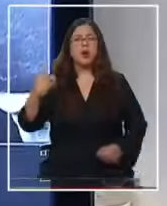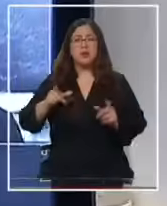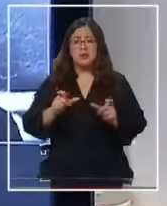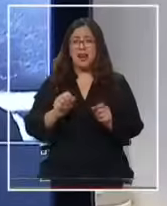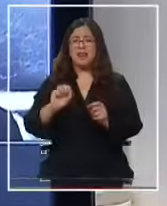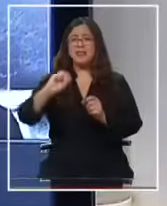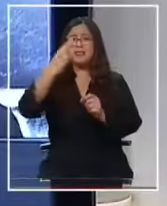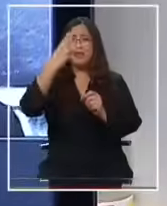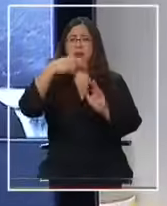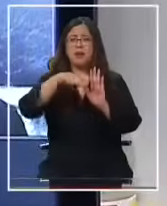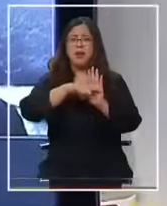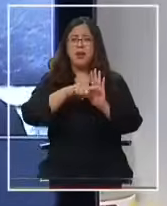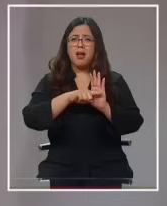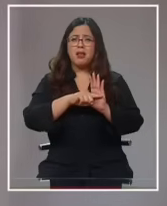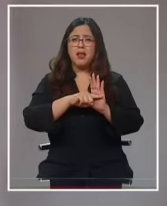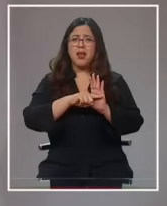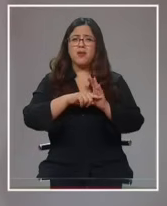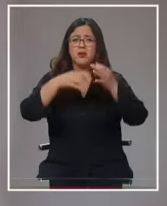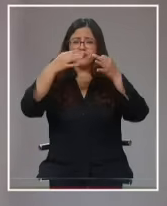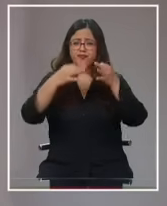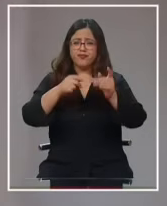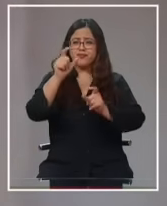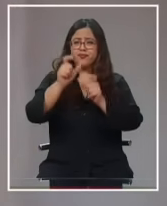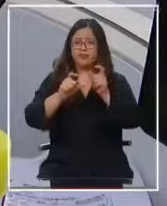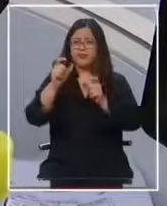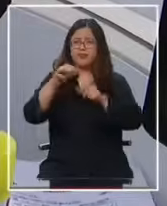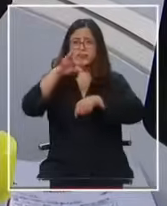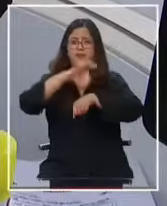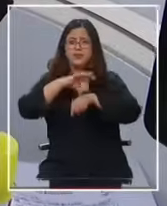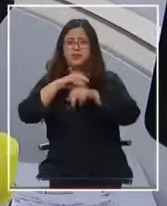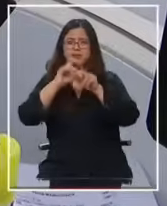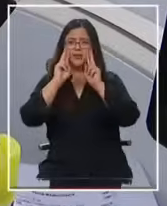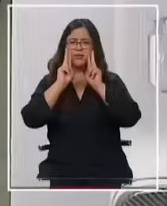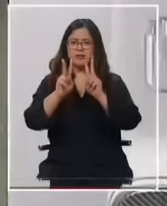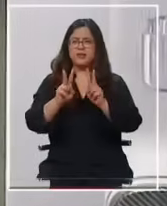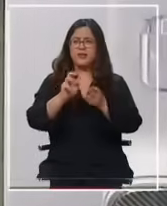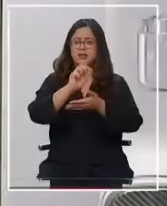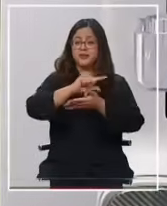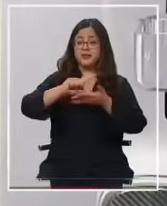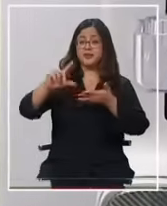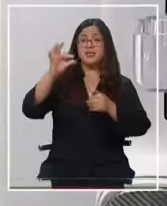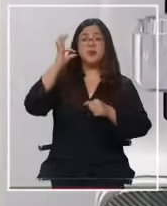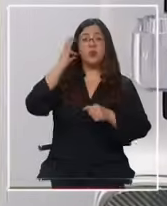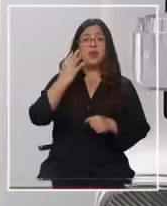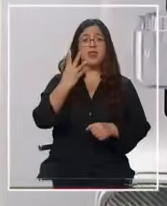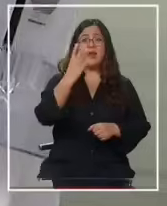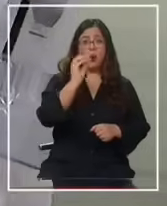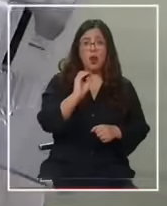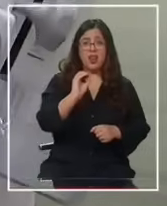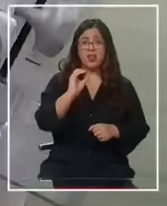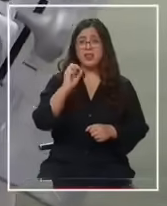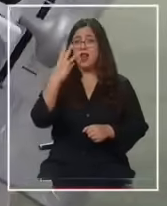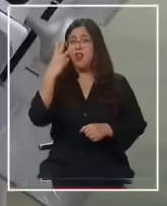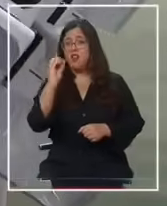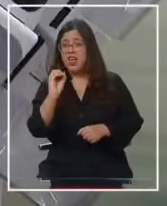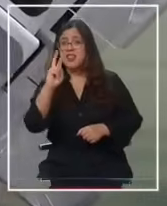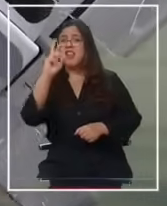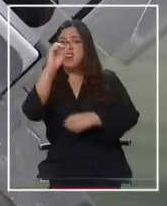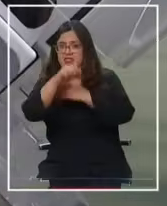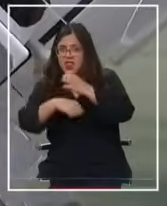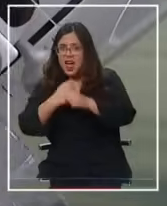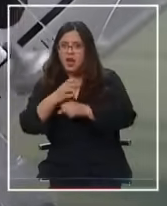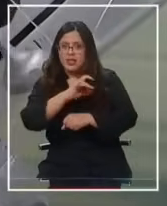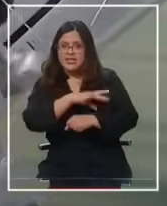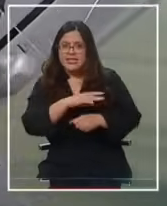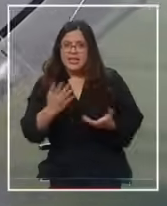Cáncer triple negativo, una pesadilla donde los especialistas ya ven un aumento en mujeres de 40, 30 e incluso 20 años